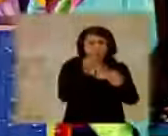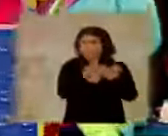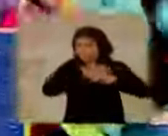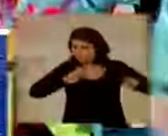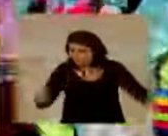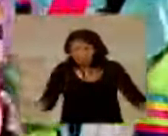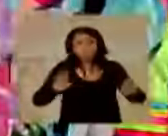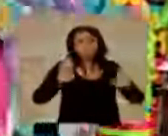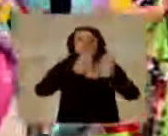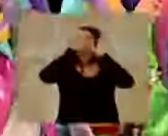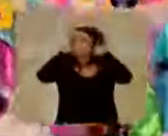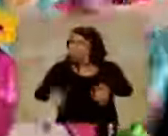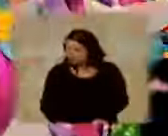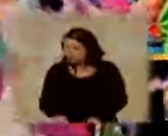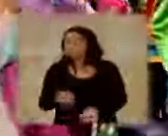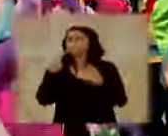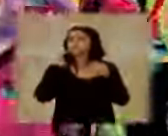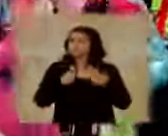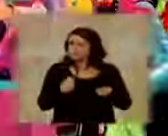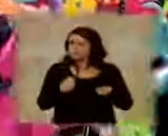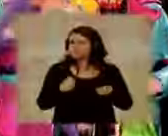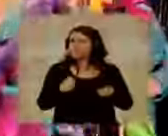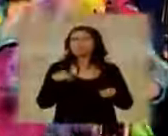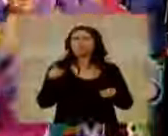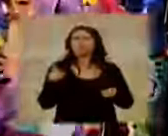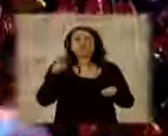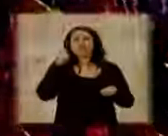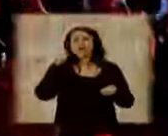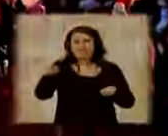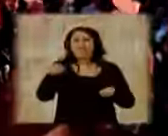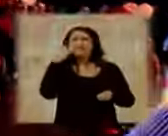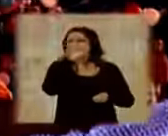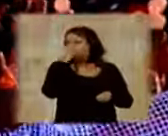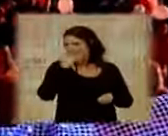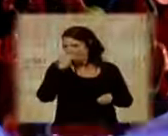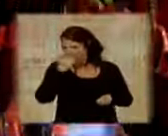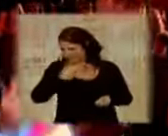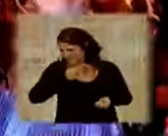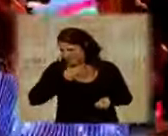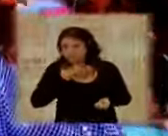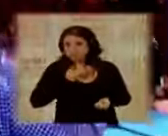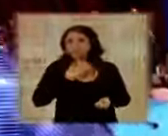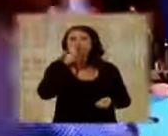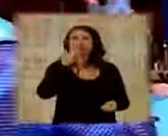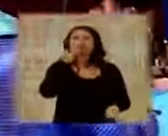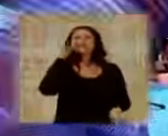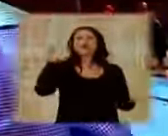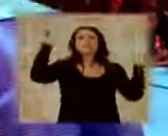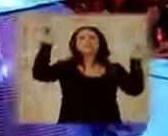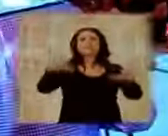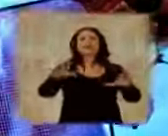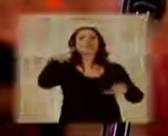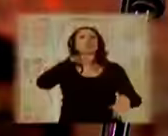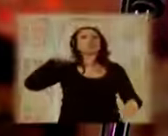último sobre el clima, por fue y se descojonó. Los milagros se hacen en